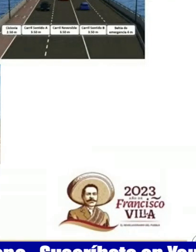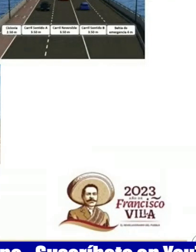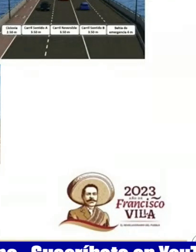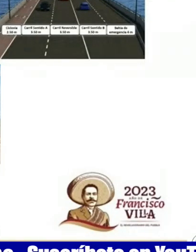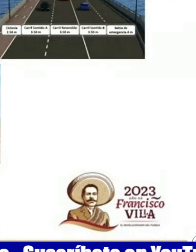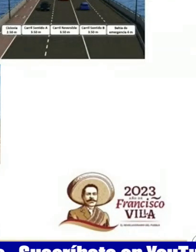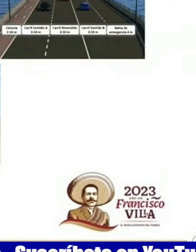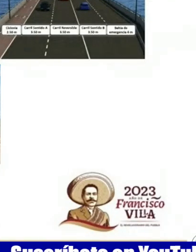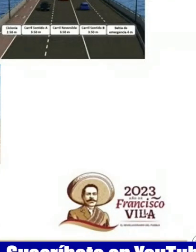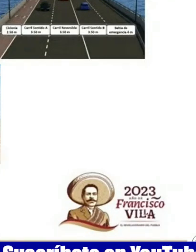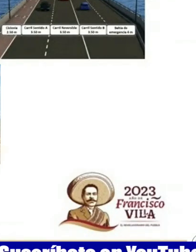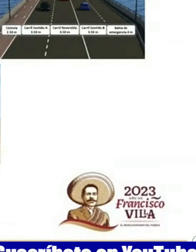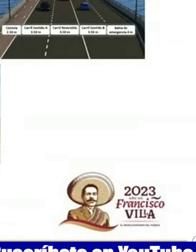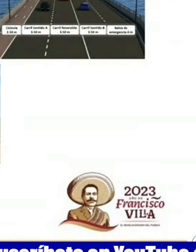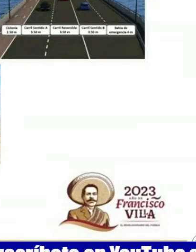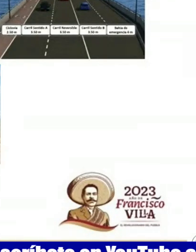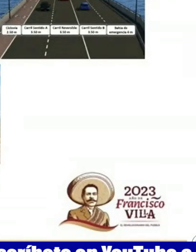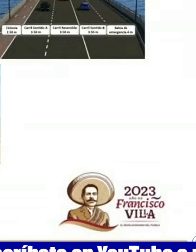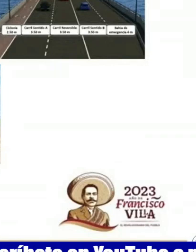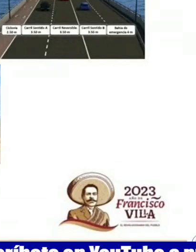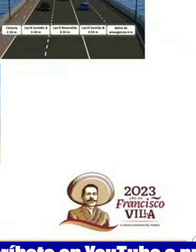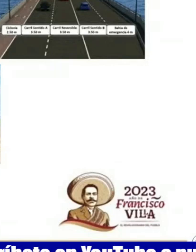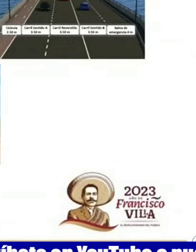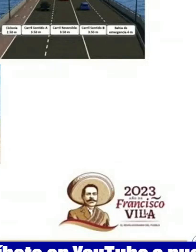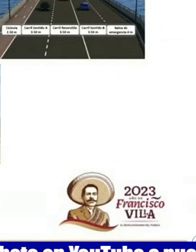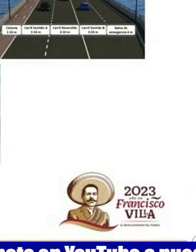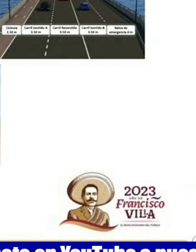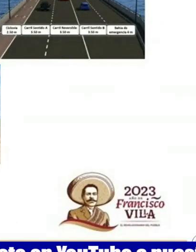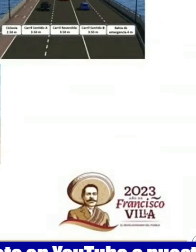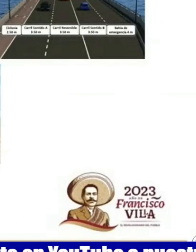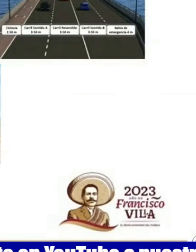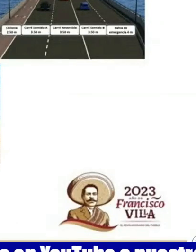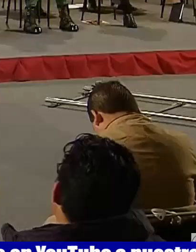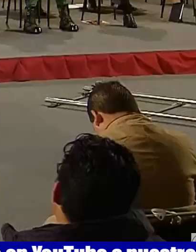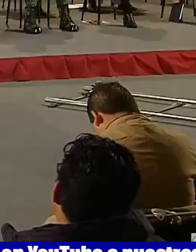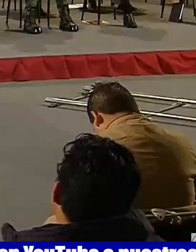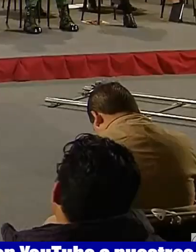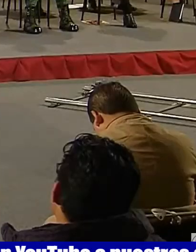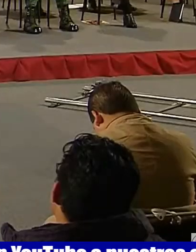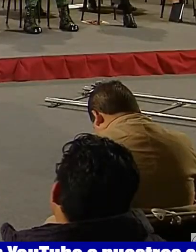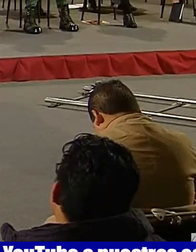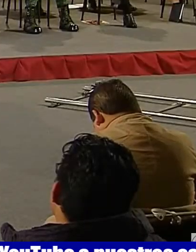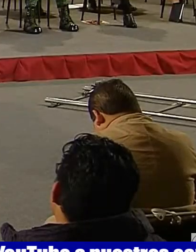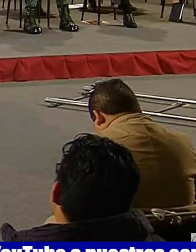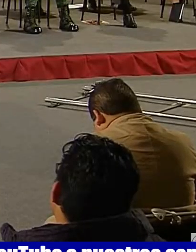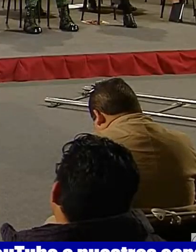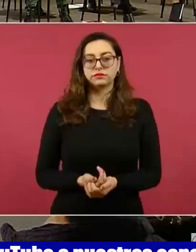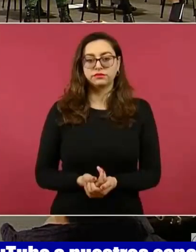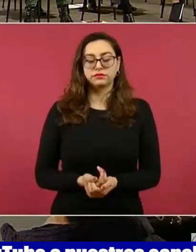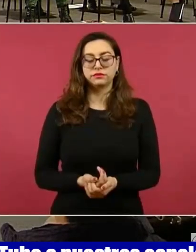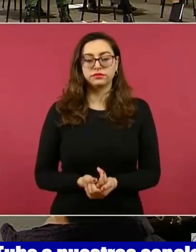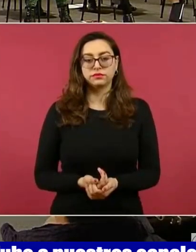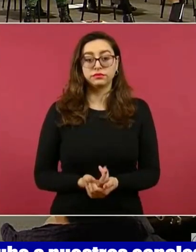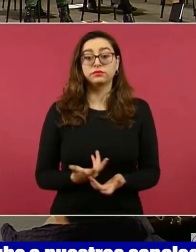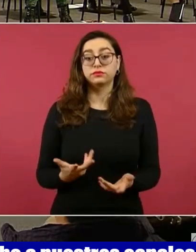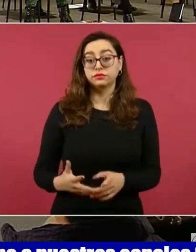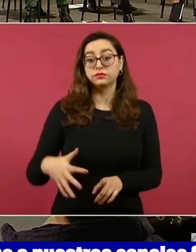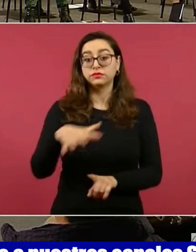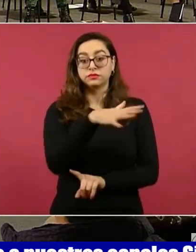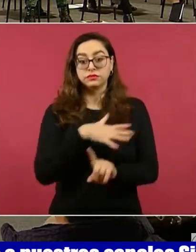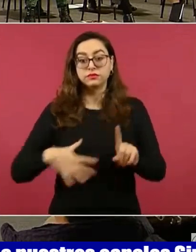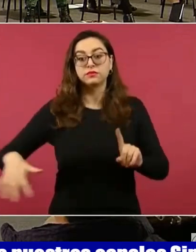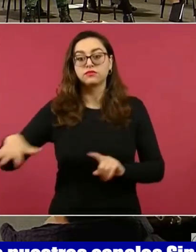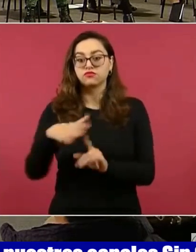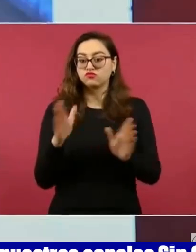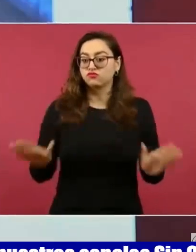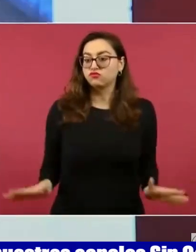y de contaminación ambiental en la zona. En resumen, permitirá mejorar la calidad de vida, así como impulsar la economía